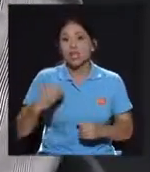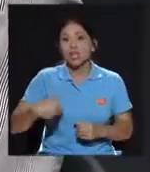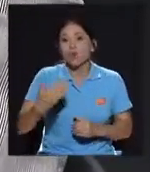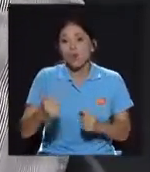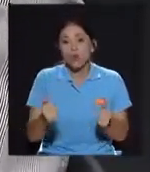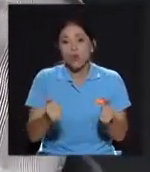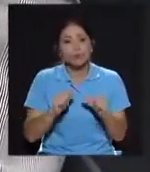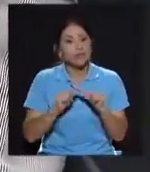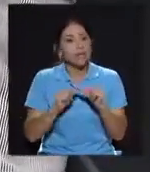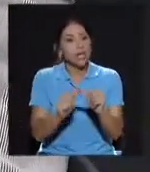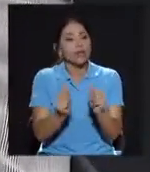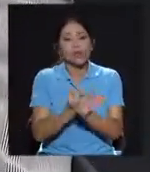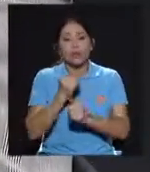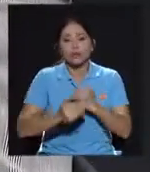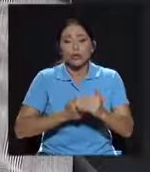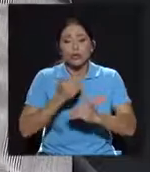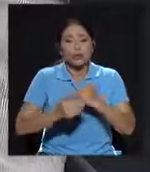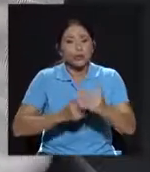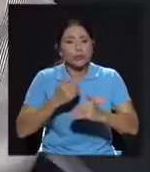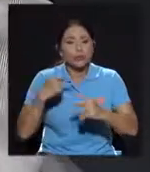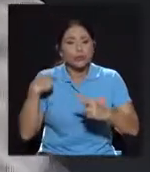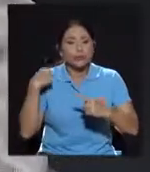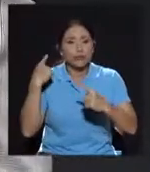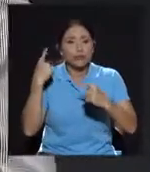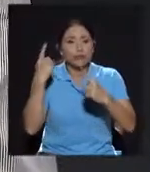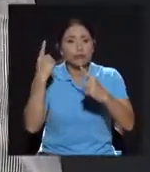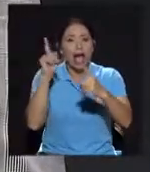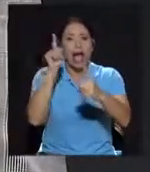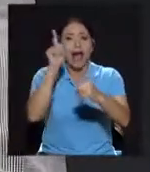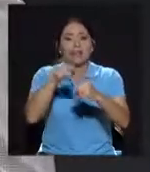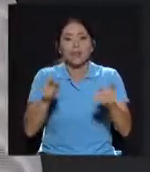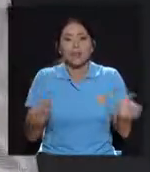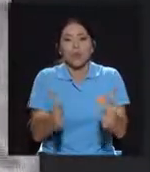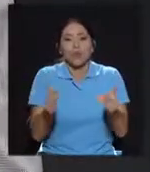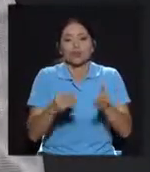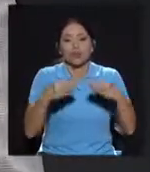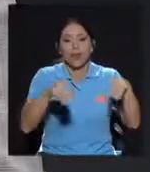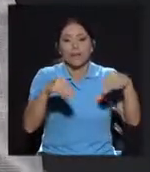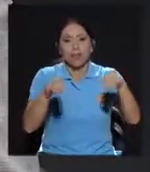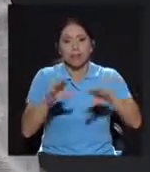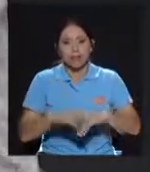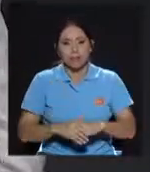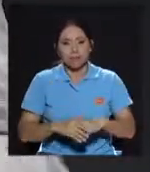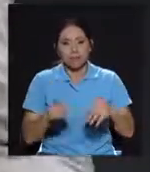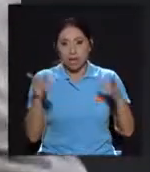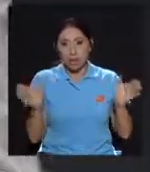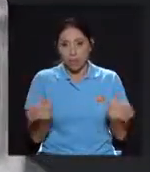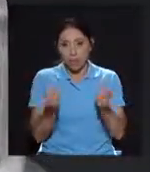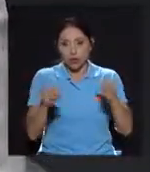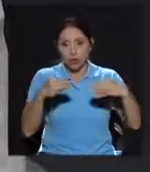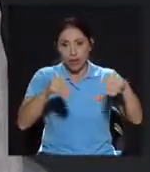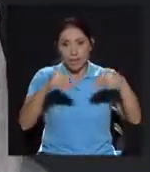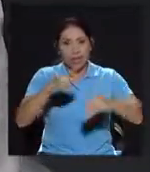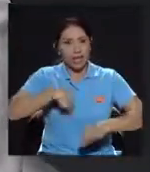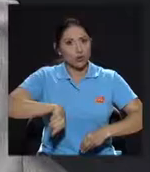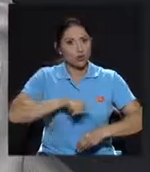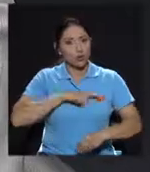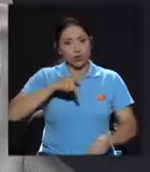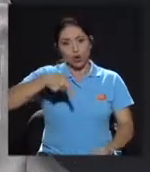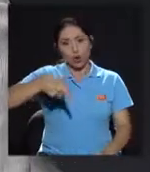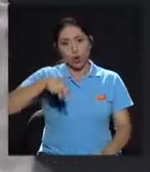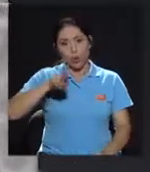todos los procesos hasta llegar a la promoción y la venta que la promoción y la venta por ejemplo pues hemos hemos hecho una gran transformación en procomer